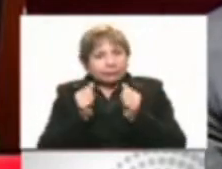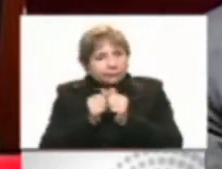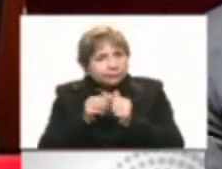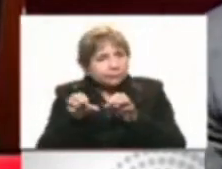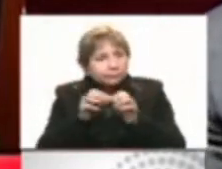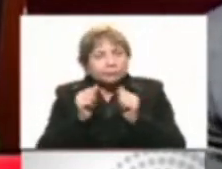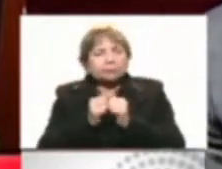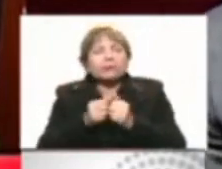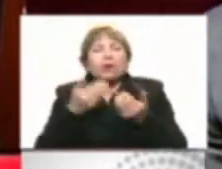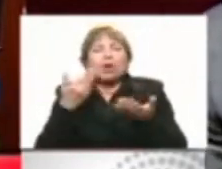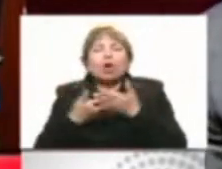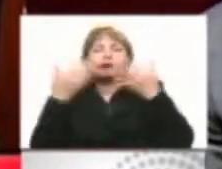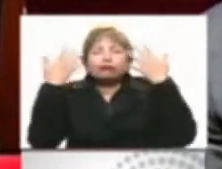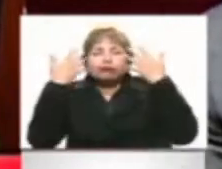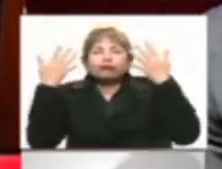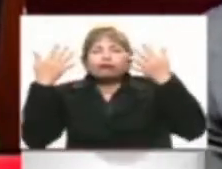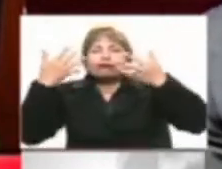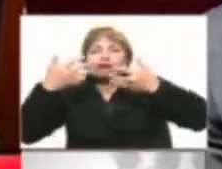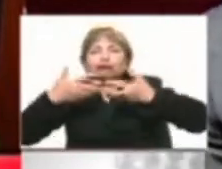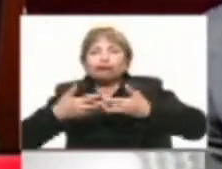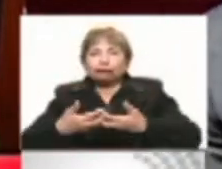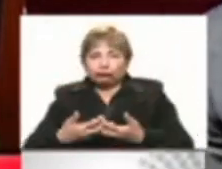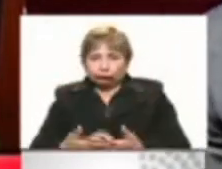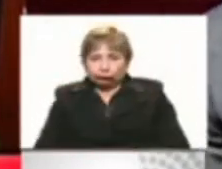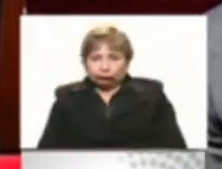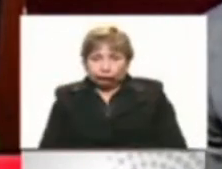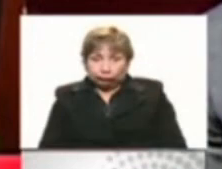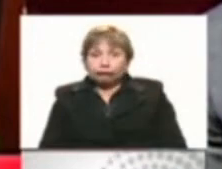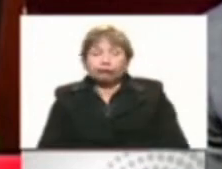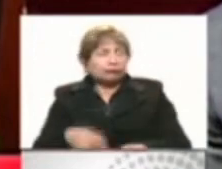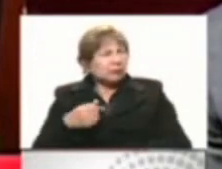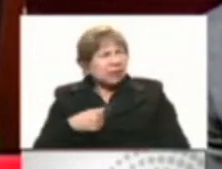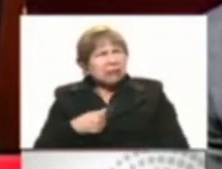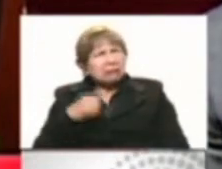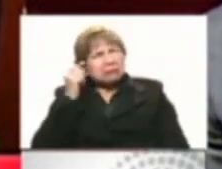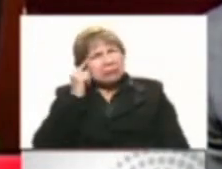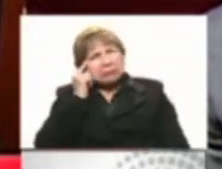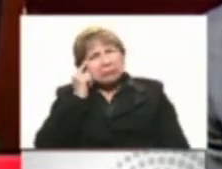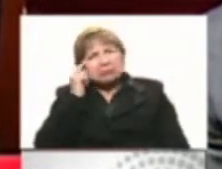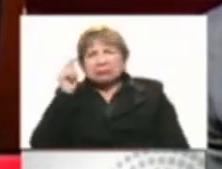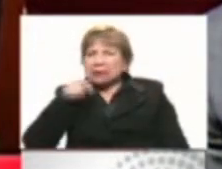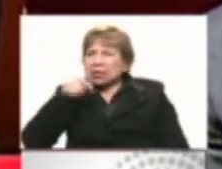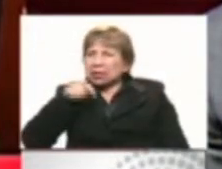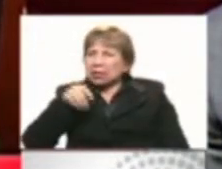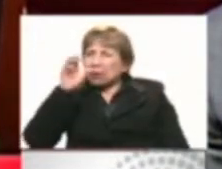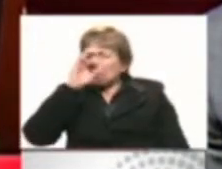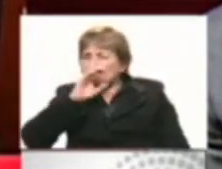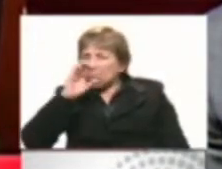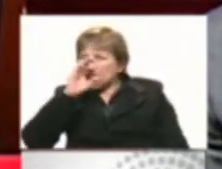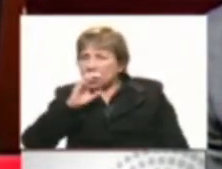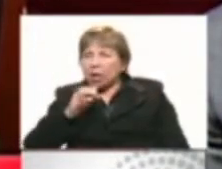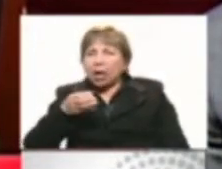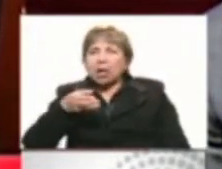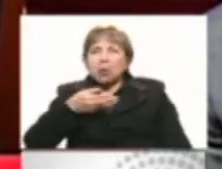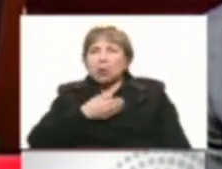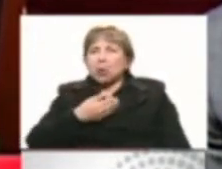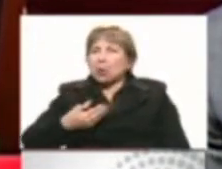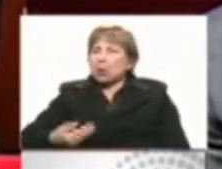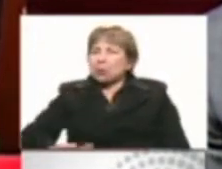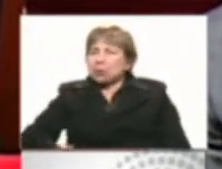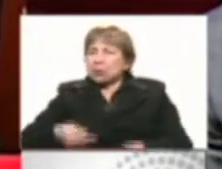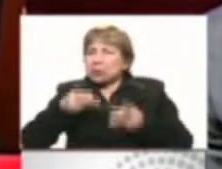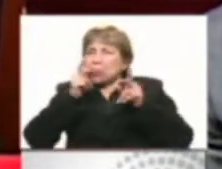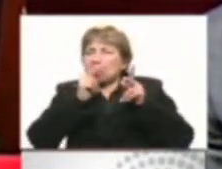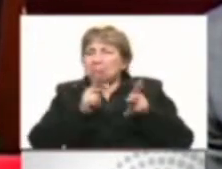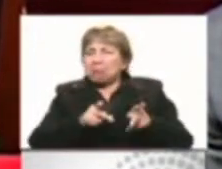lo que queremos hacer es concertación. Yo pienso que de lo que se trata aquí es de buscar un programa de gobierno, un plan